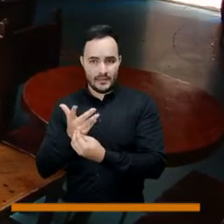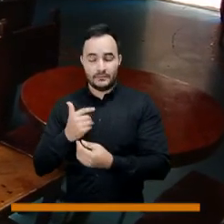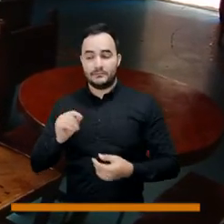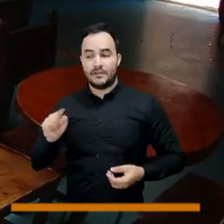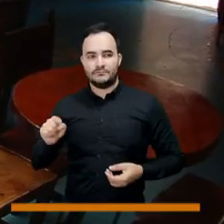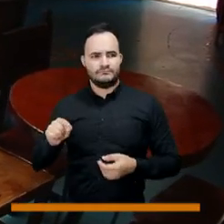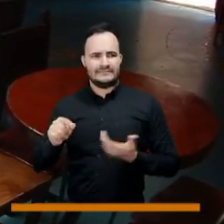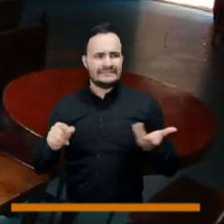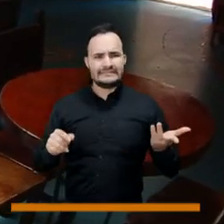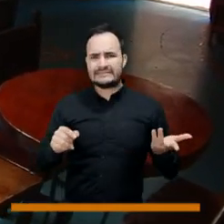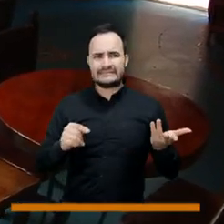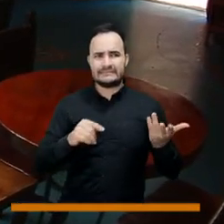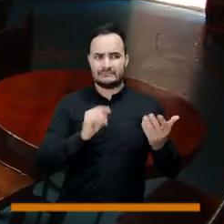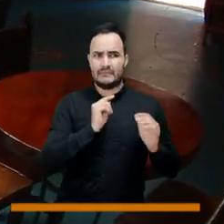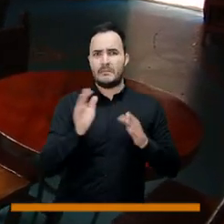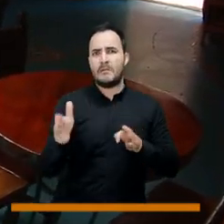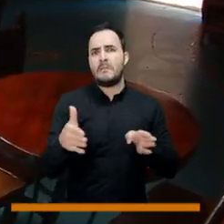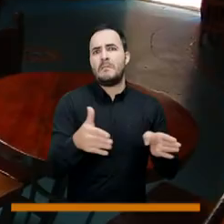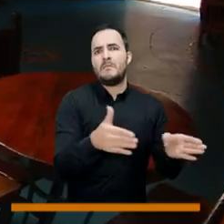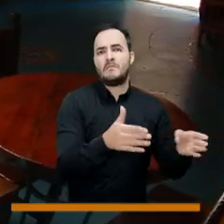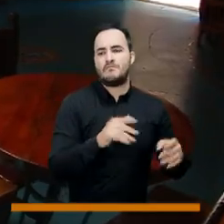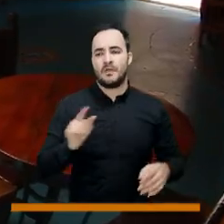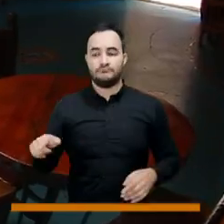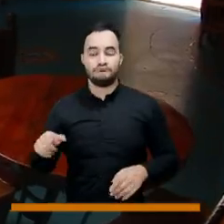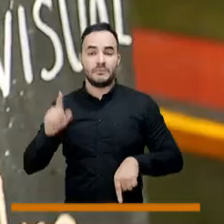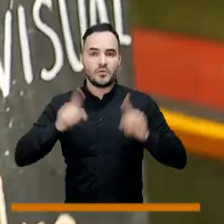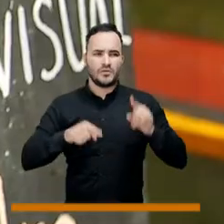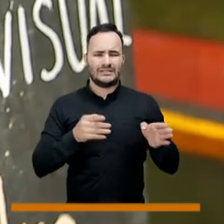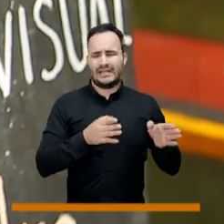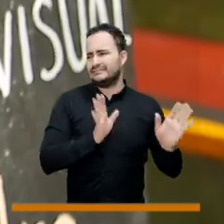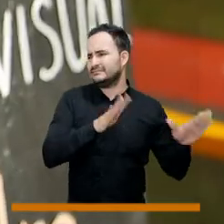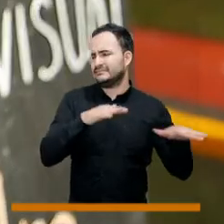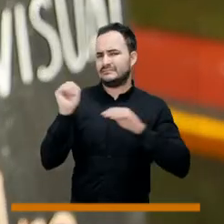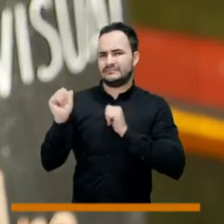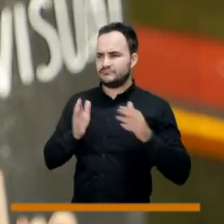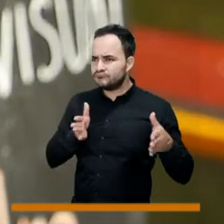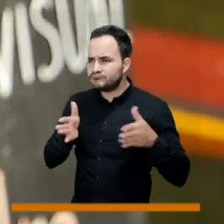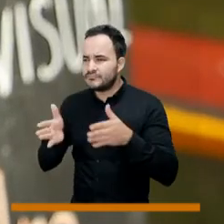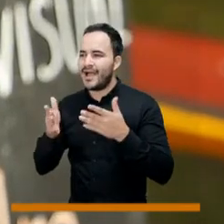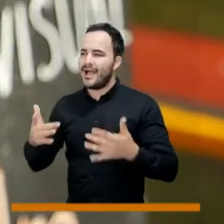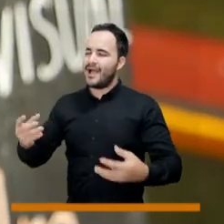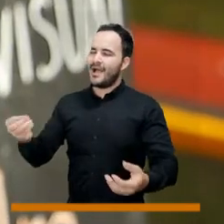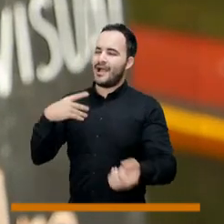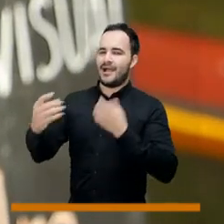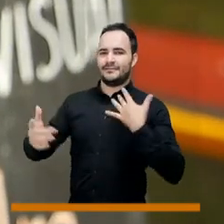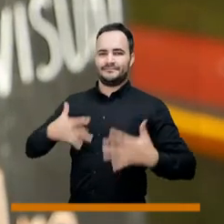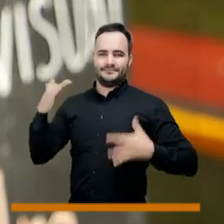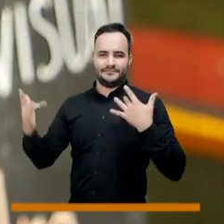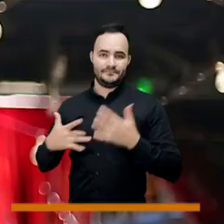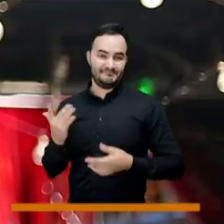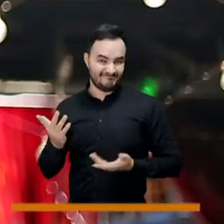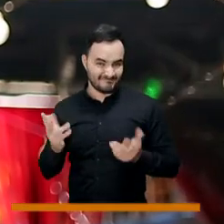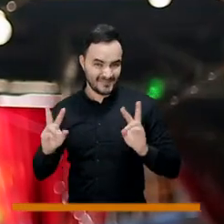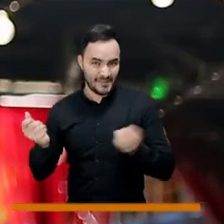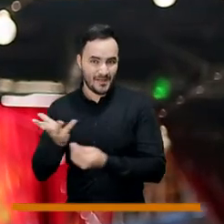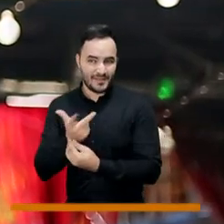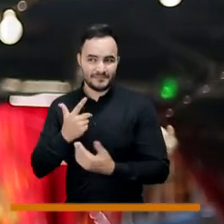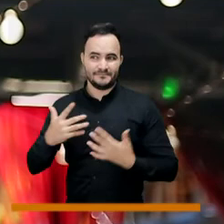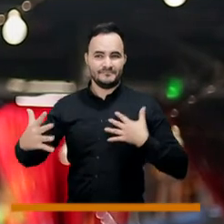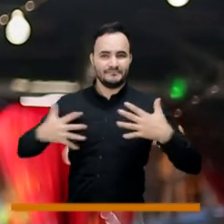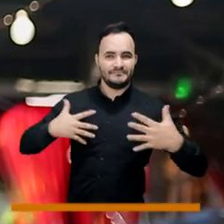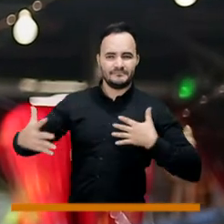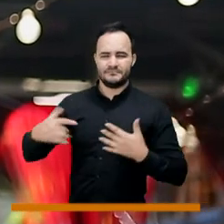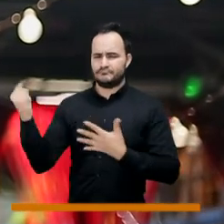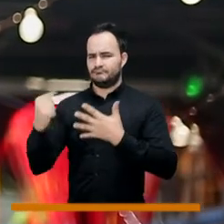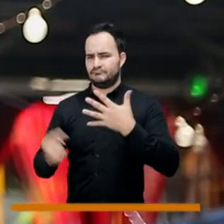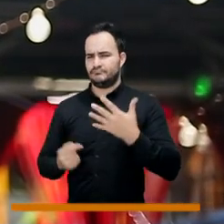alguna forma pudiéramos salir también de ese hueco en que estábamos. Y yo creo que esta pospandemia, el arte y la